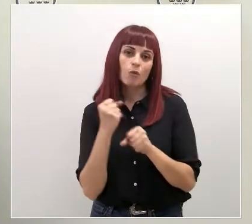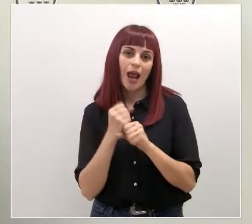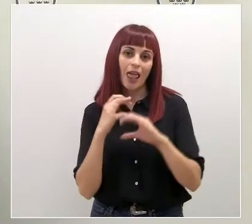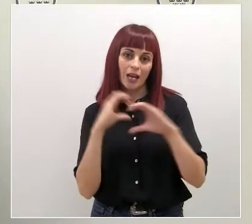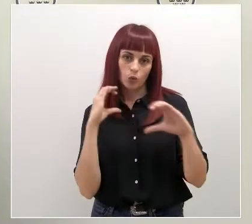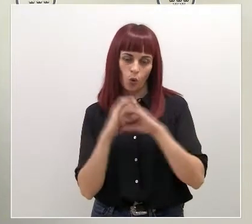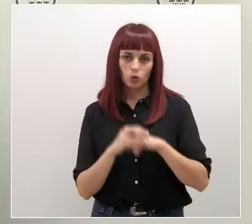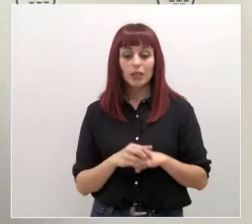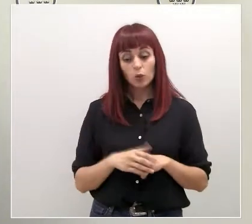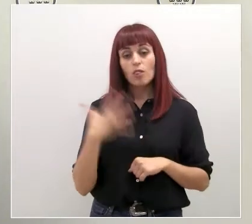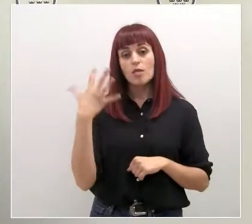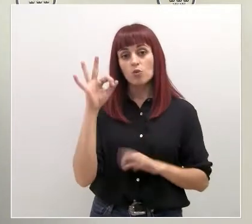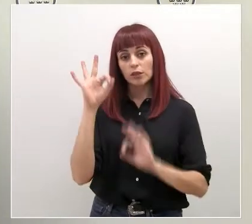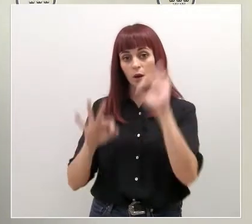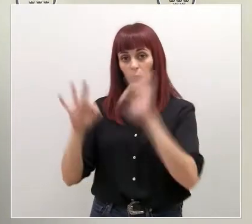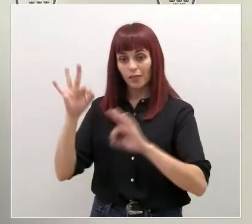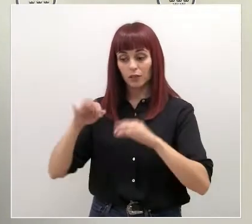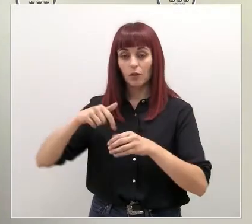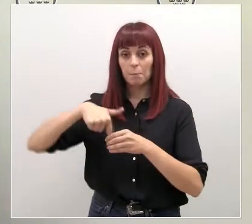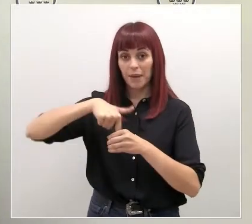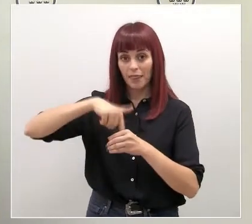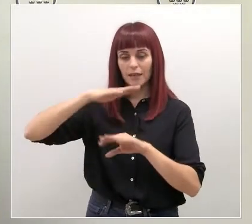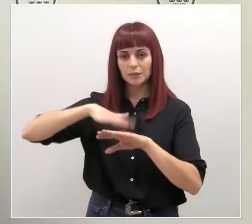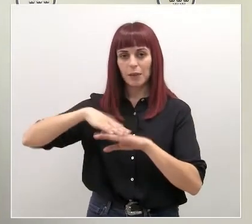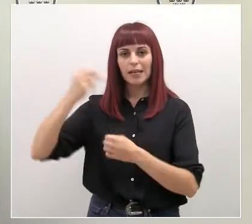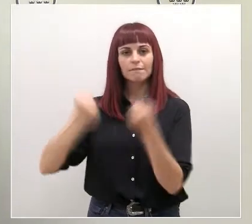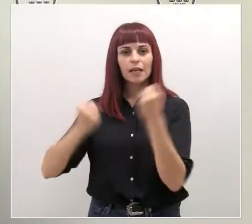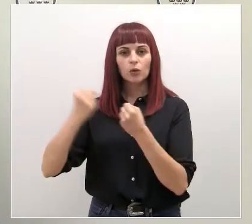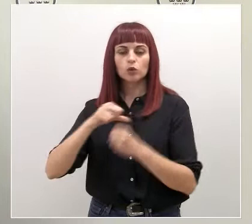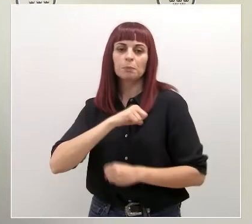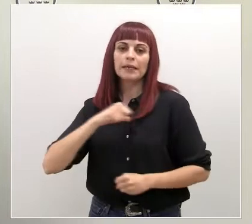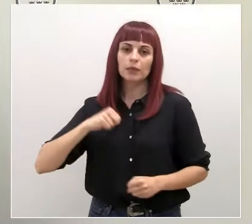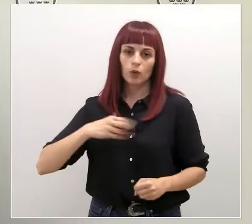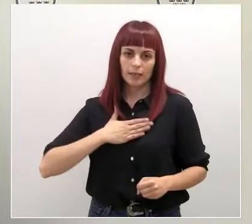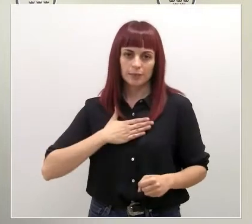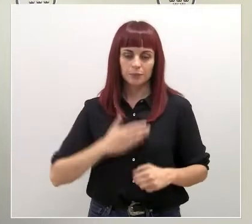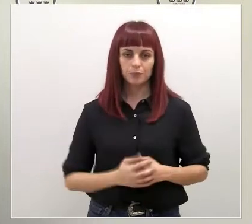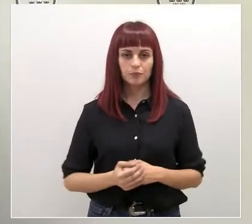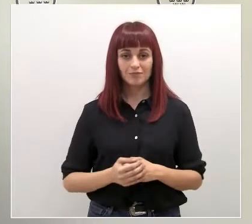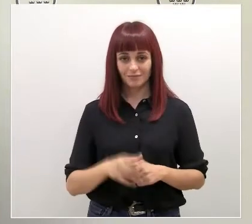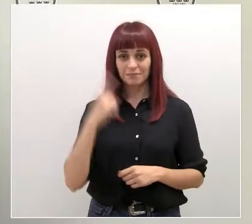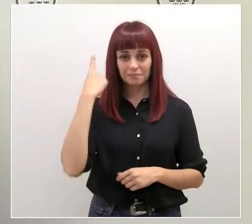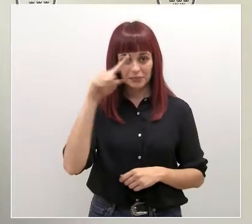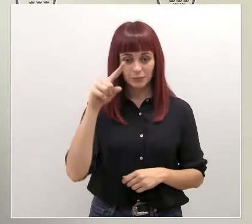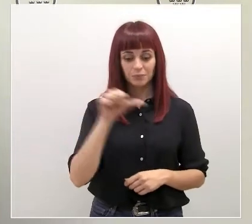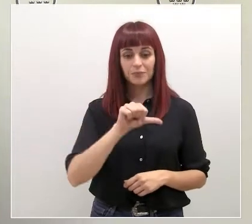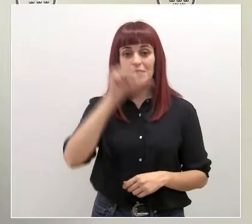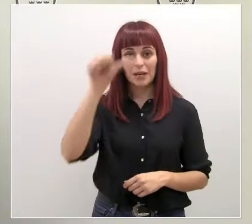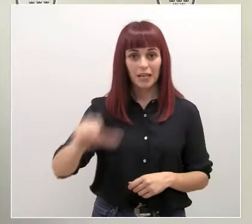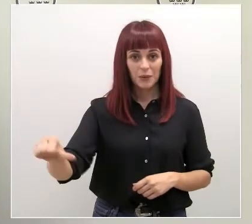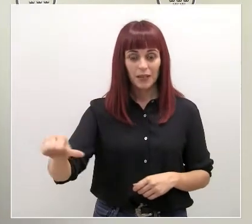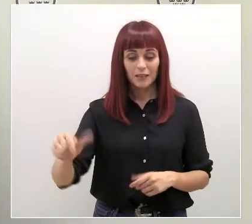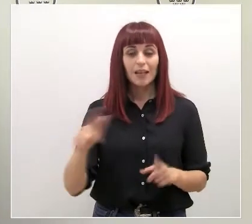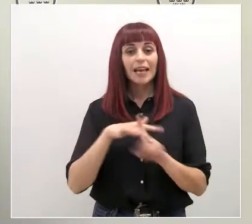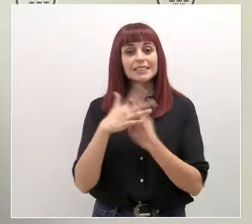autobús y un 50% de las plazas para los vehículos particulares. Como ya saben, la semana que viene expira